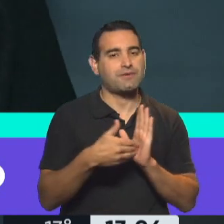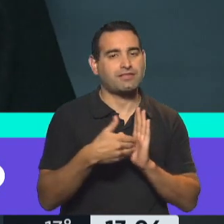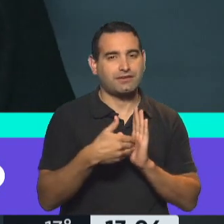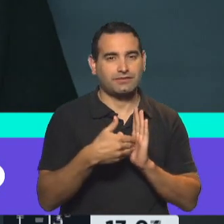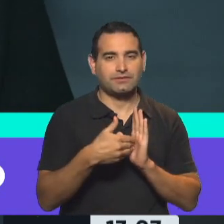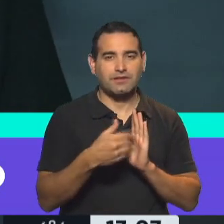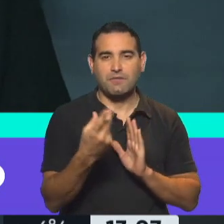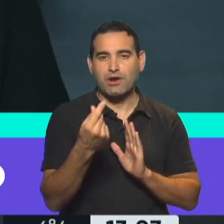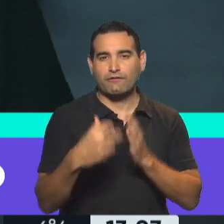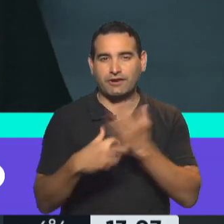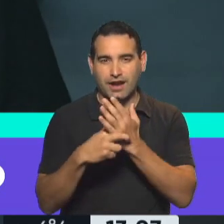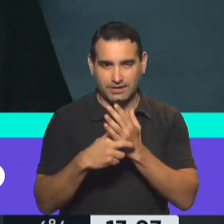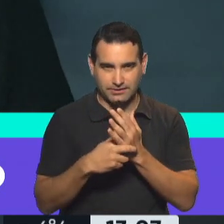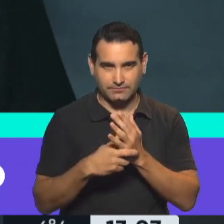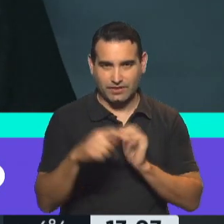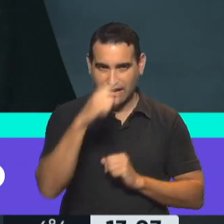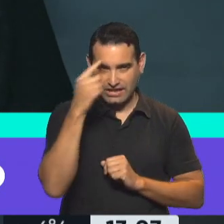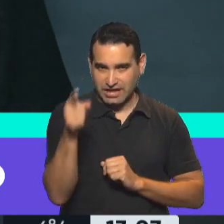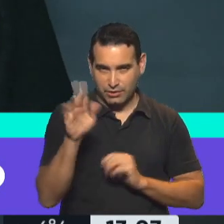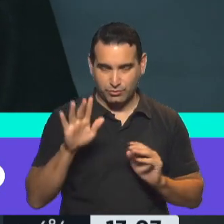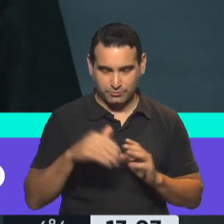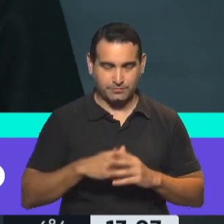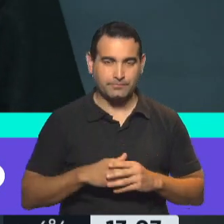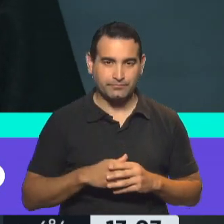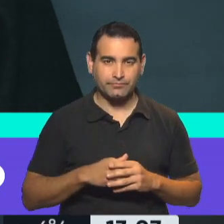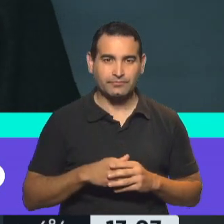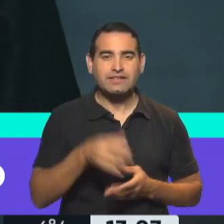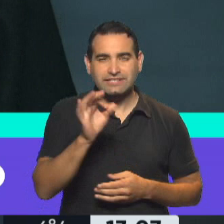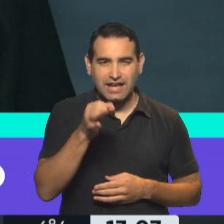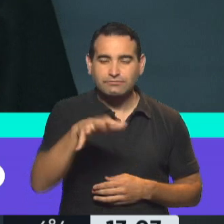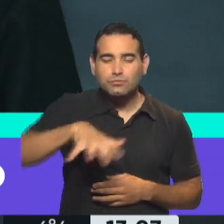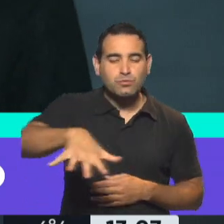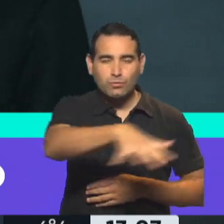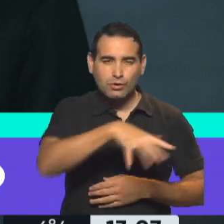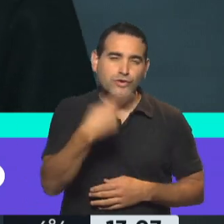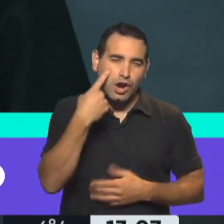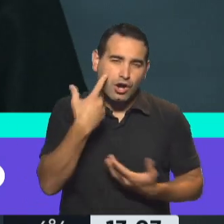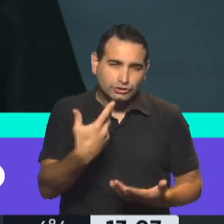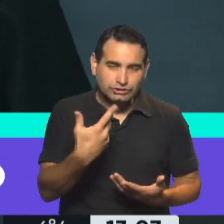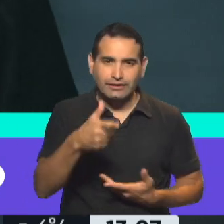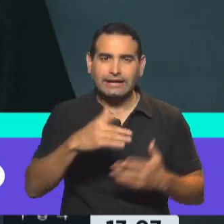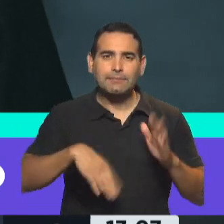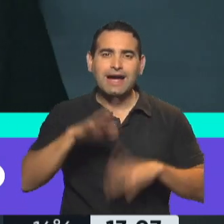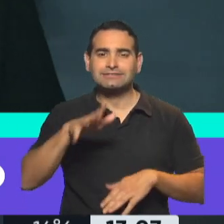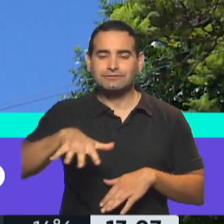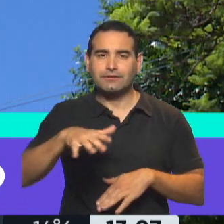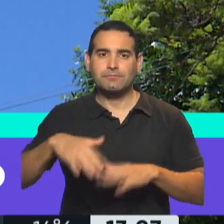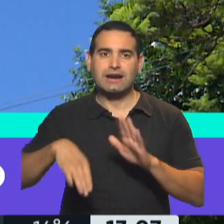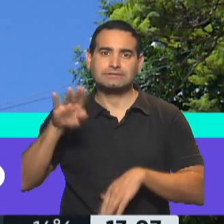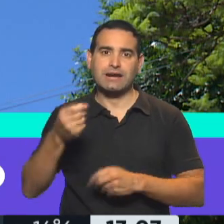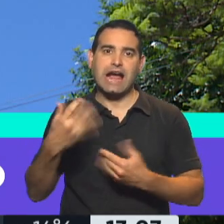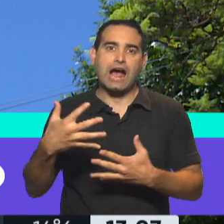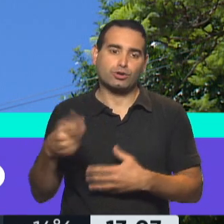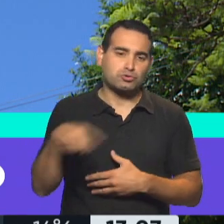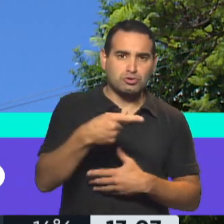fiscal el valor que tiene para el estado cada inmueble conoce la geografía el lugar donde son más caras donde deben ser más económicos